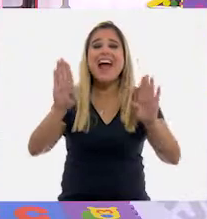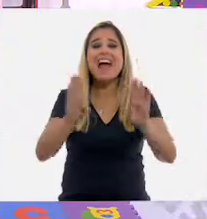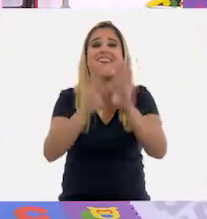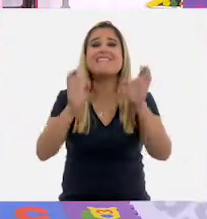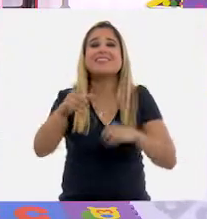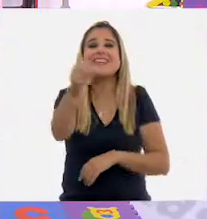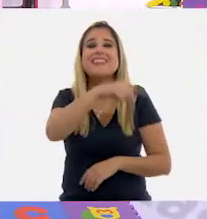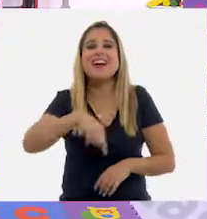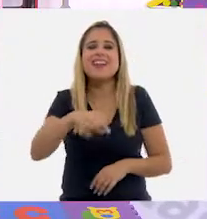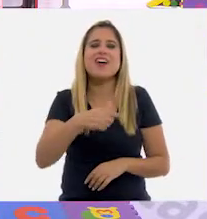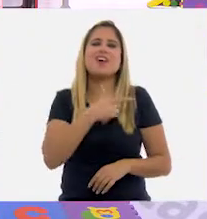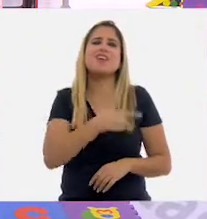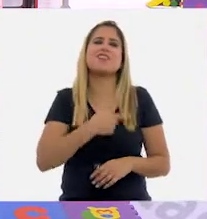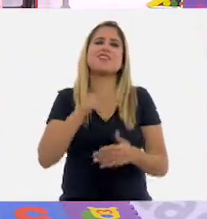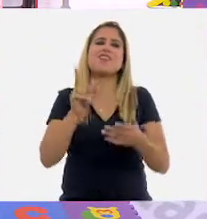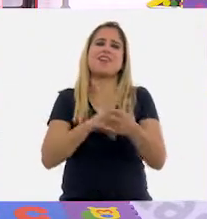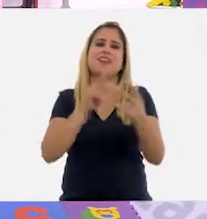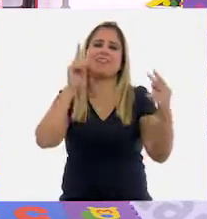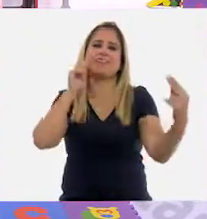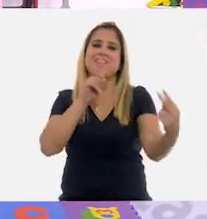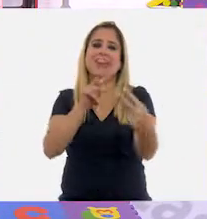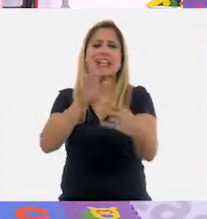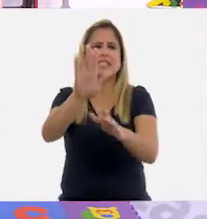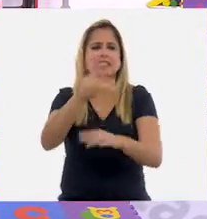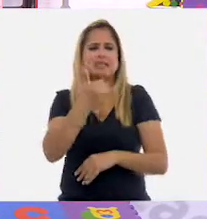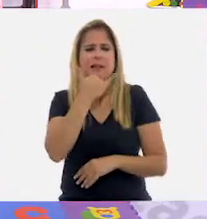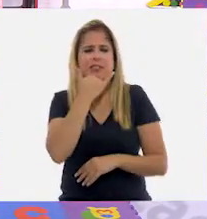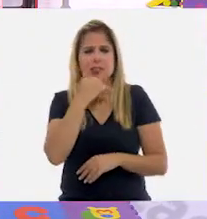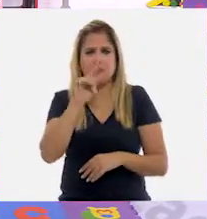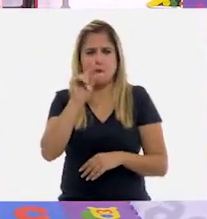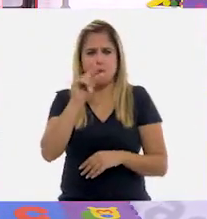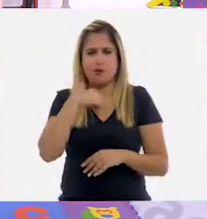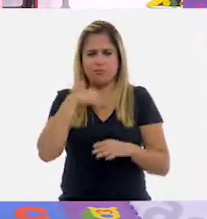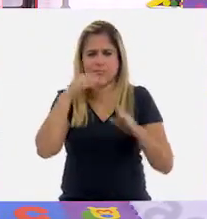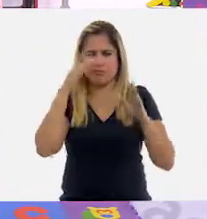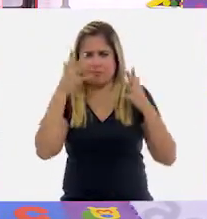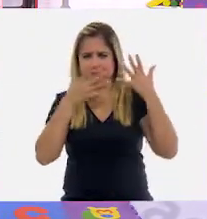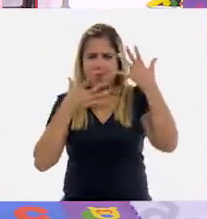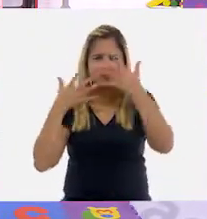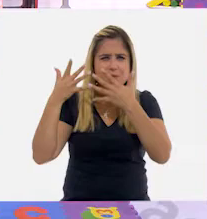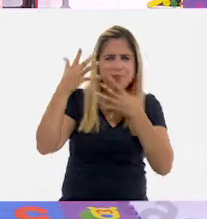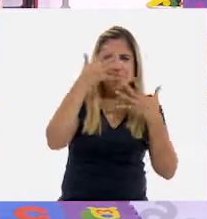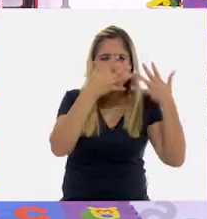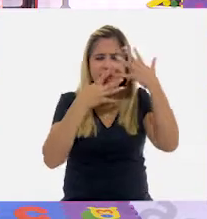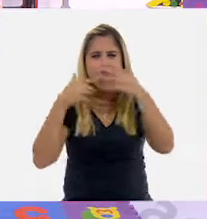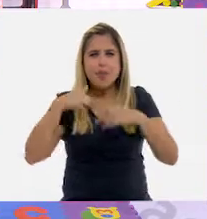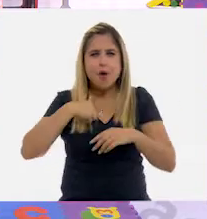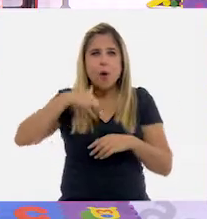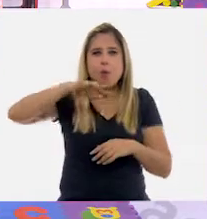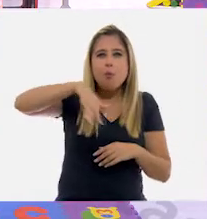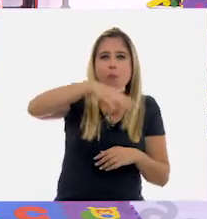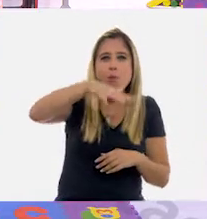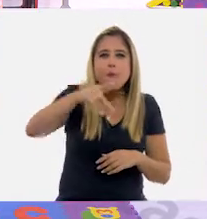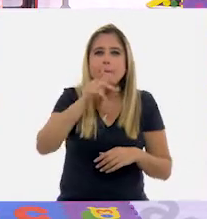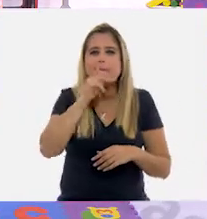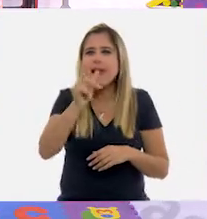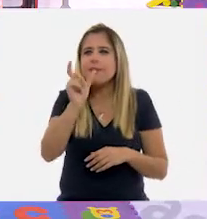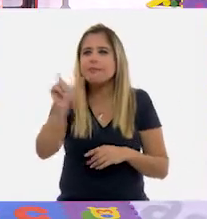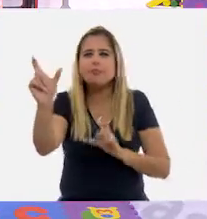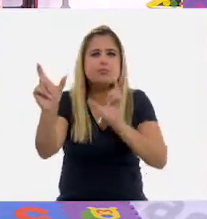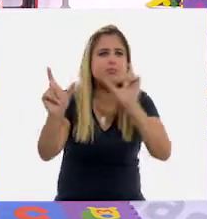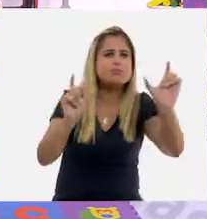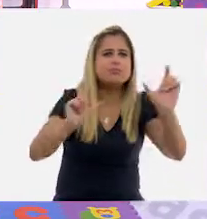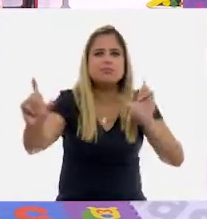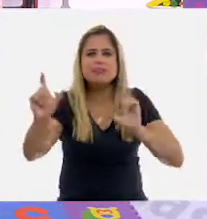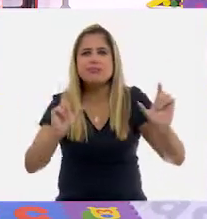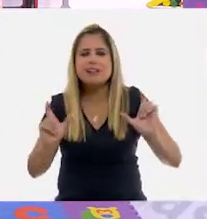están todos? ¡Qué gusto volver a verlos! Oigan, perdón, estoy un poco desconcentrado. Lo que pasa es que estoy buscando unas palabras que se me perdieron por ahí. ¿No las